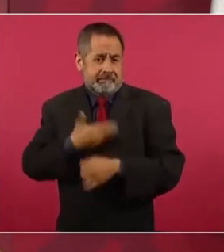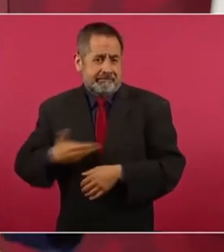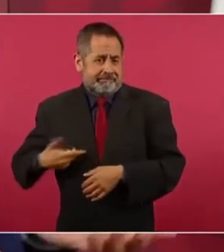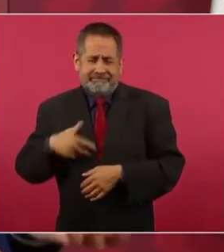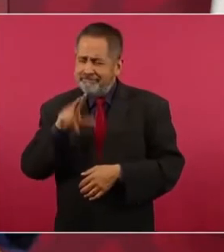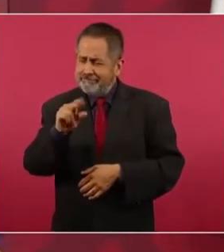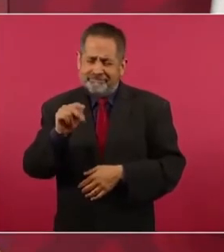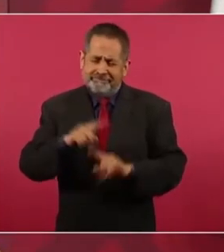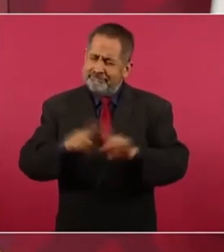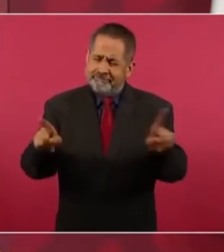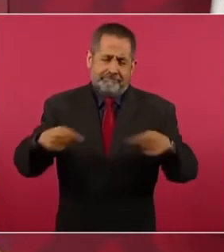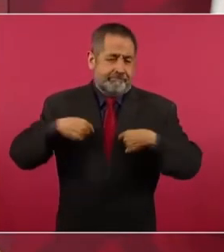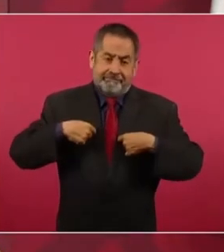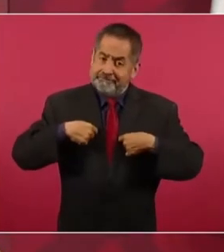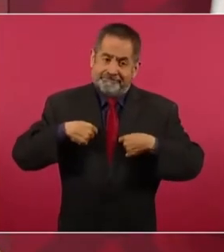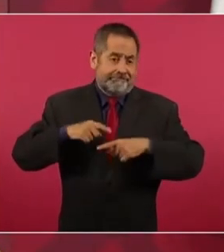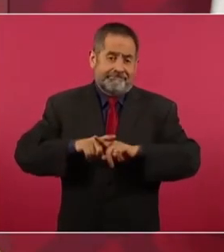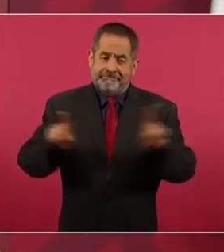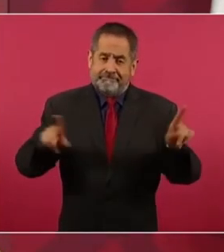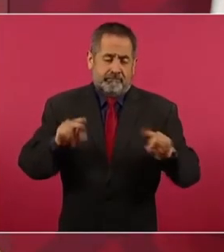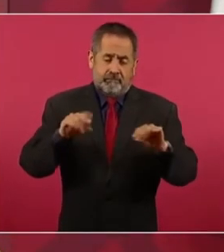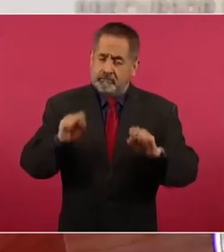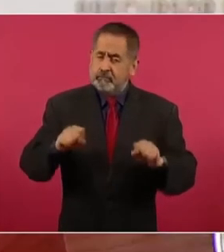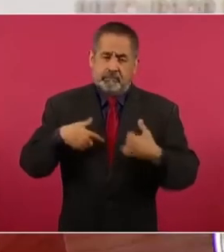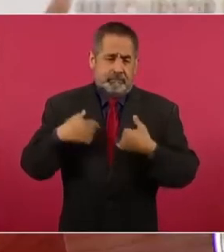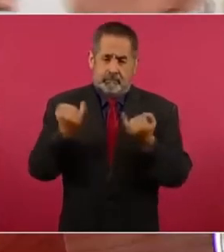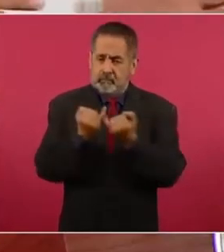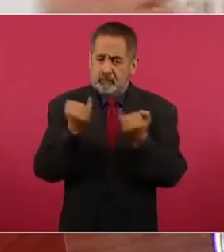porque no soy Calderón.